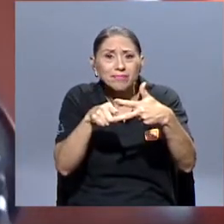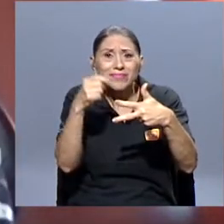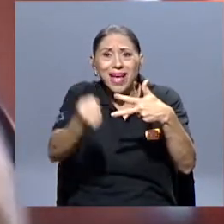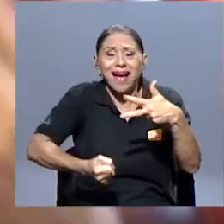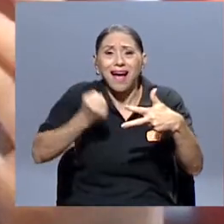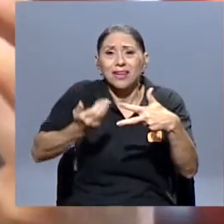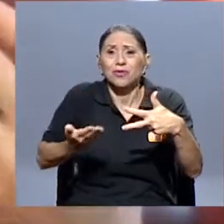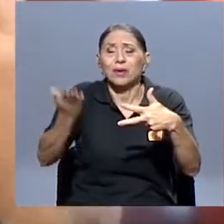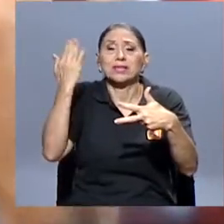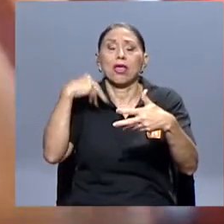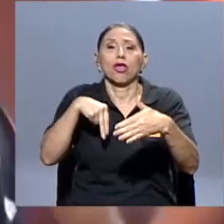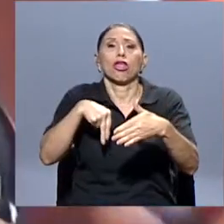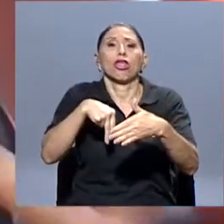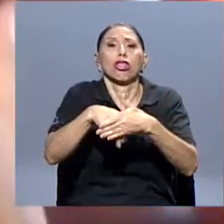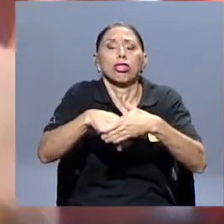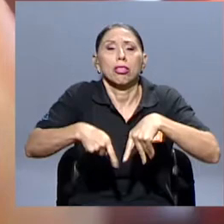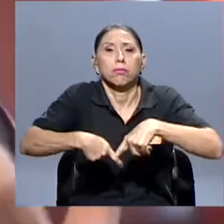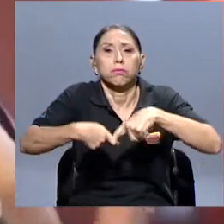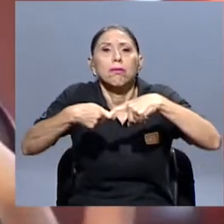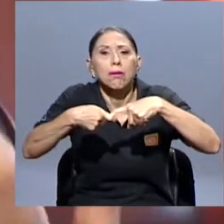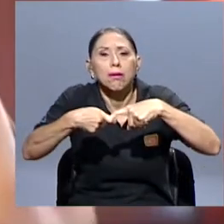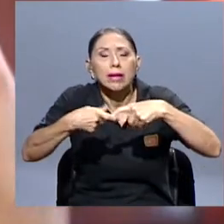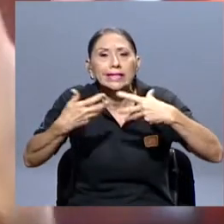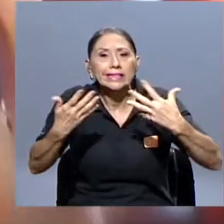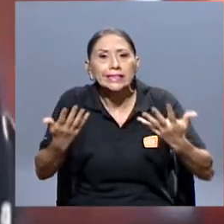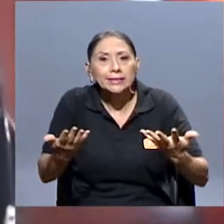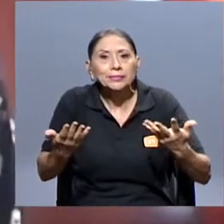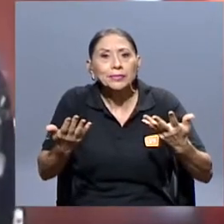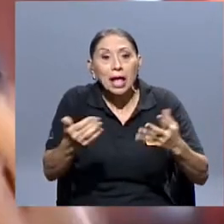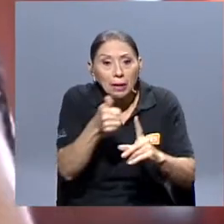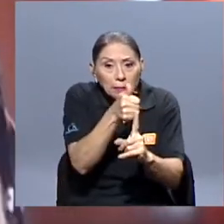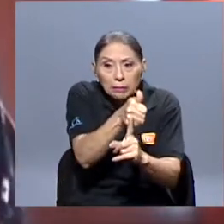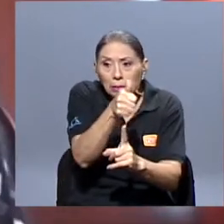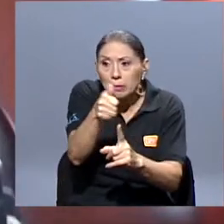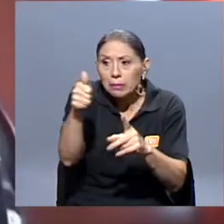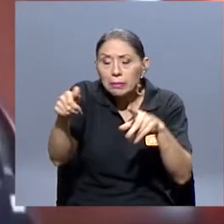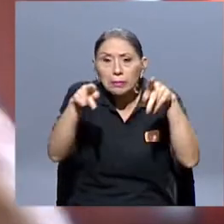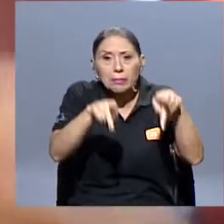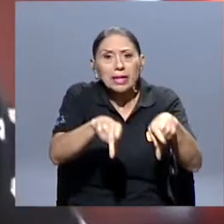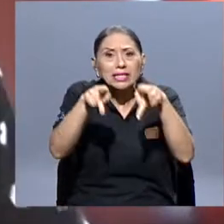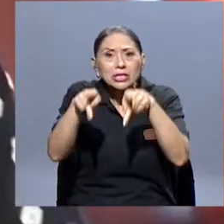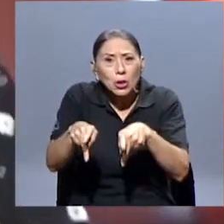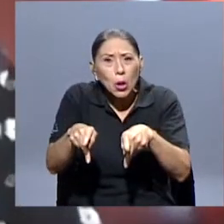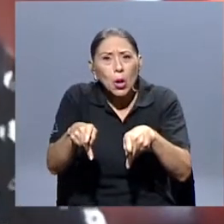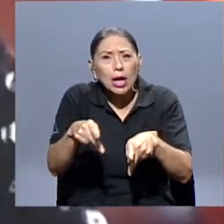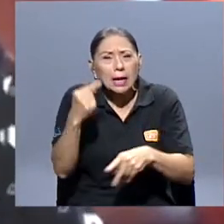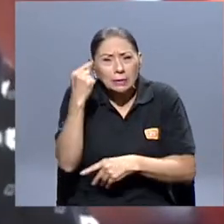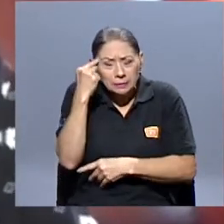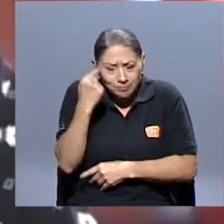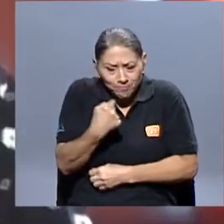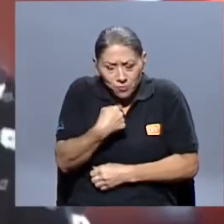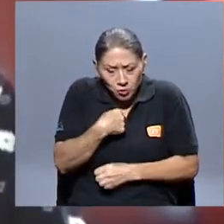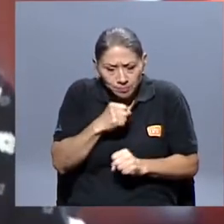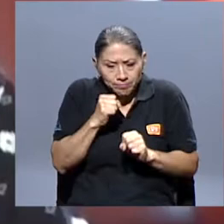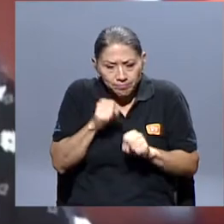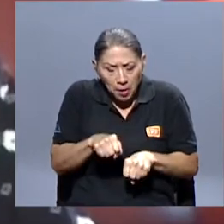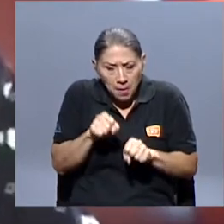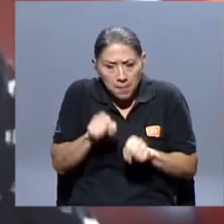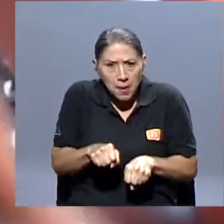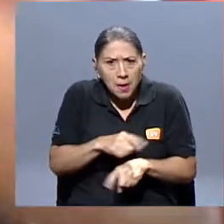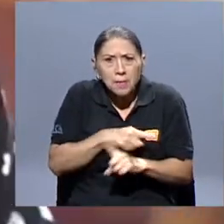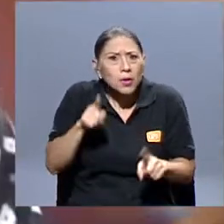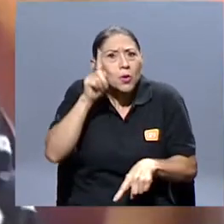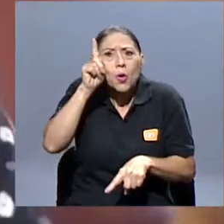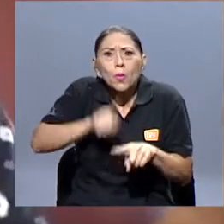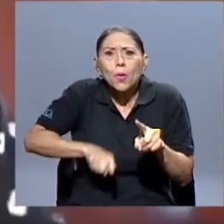año pasado, y el individuo, por más voluntad que tenga como individuo, no puede operar en la sociedad